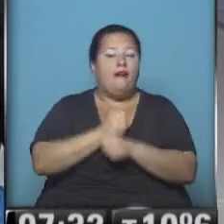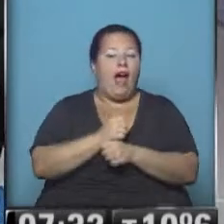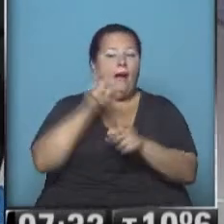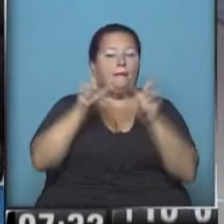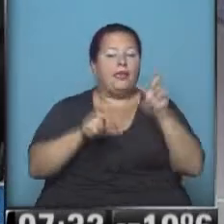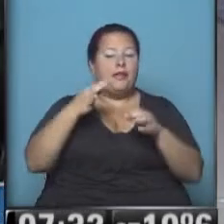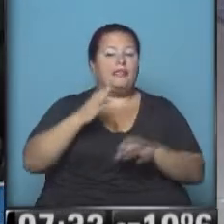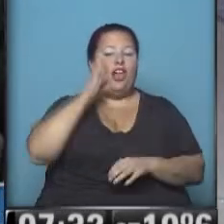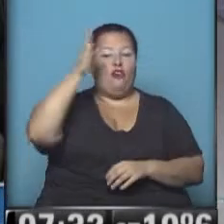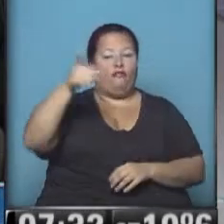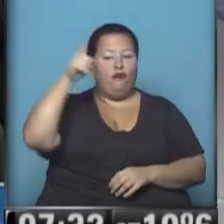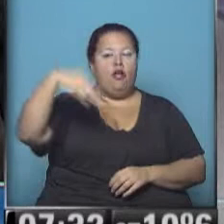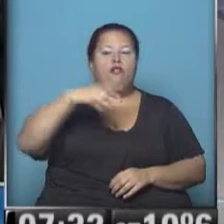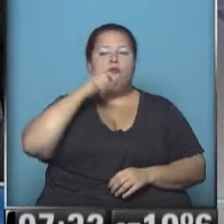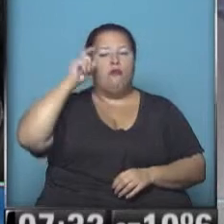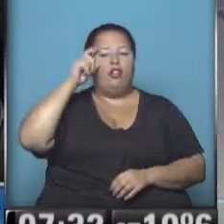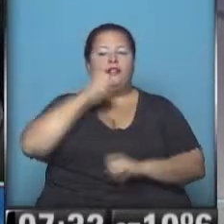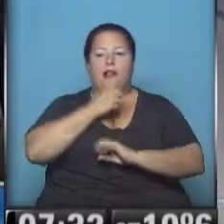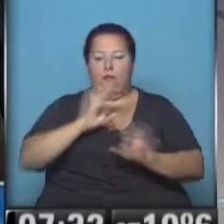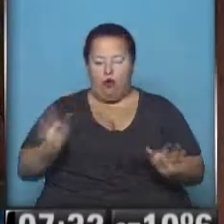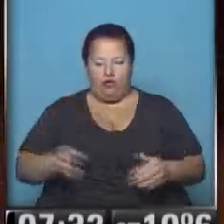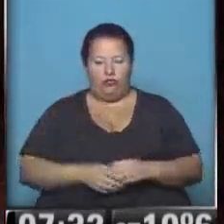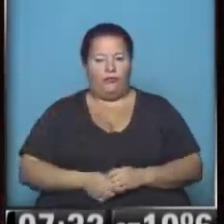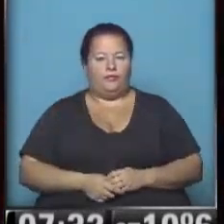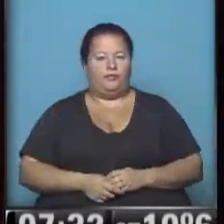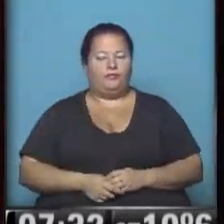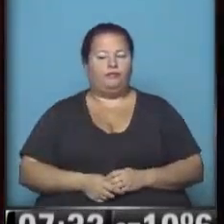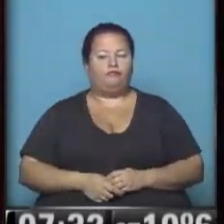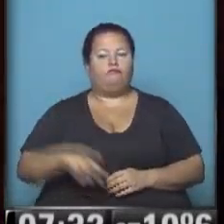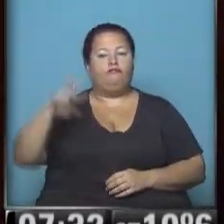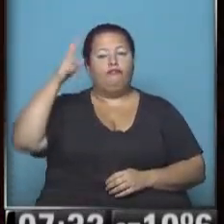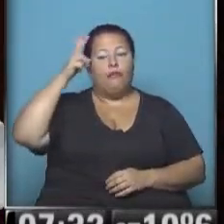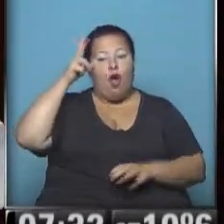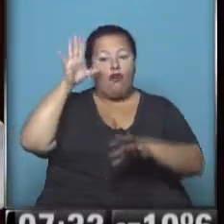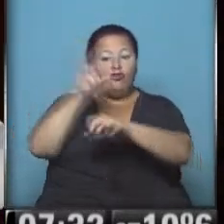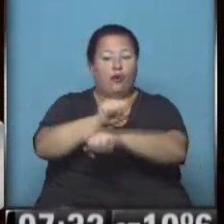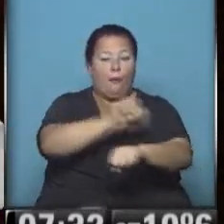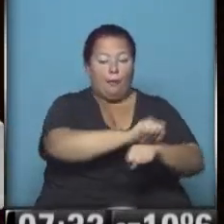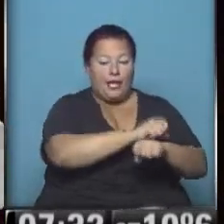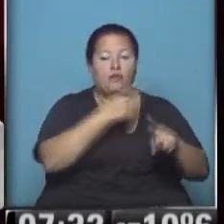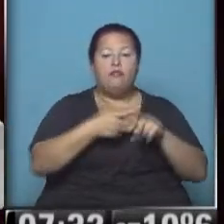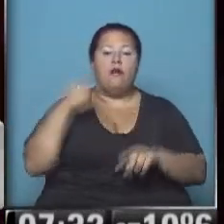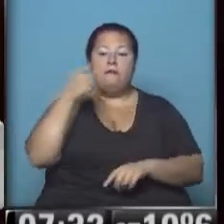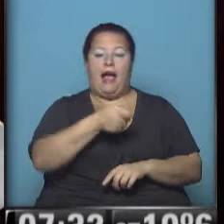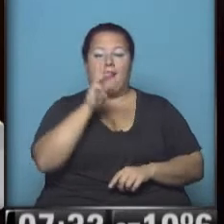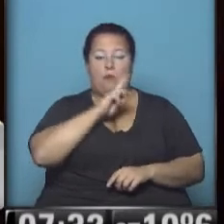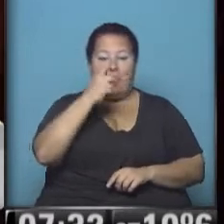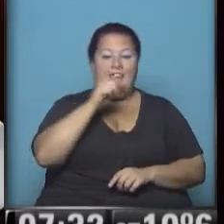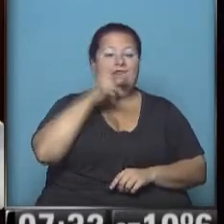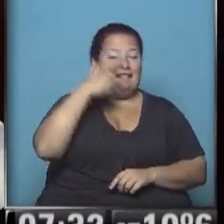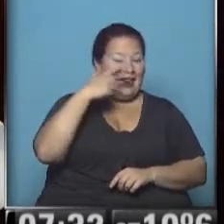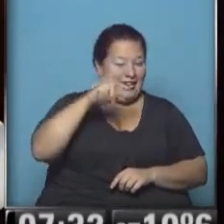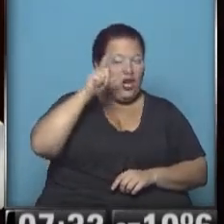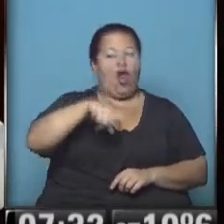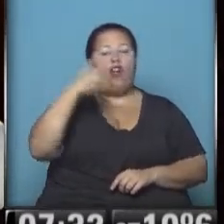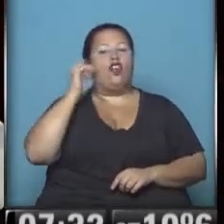enviados especiales en montehermoso a las 8 detenciones por los asesinatos de catering y karina